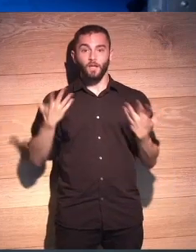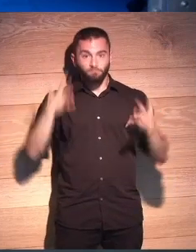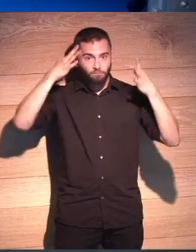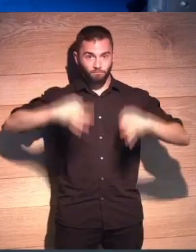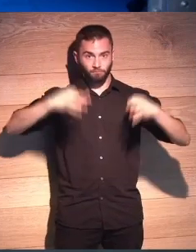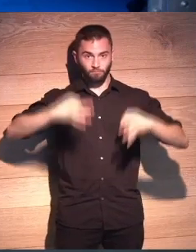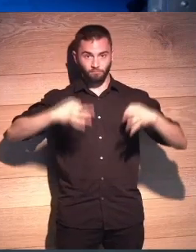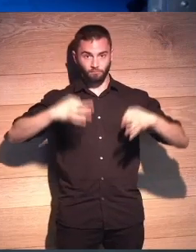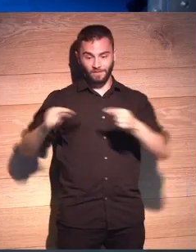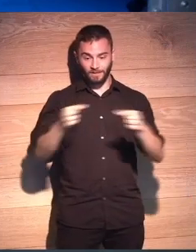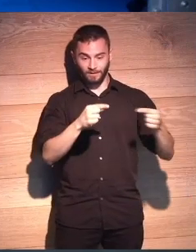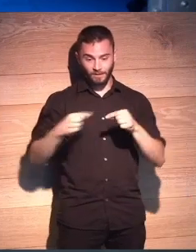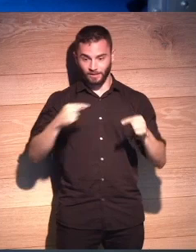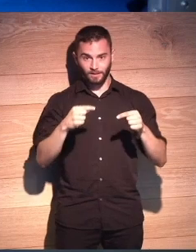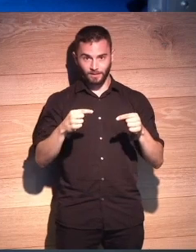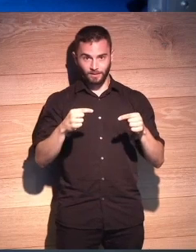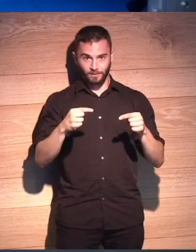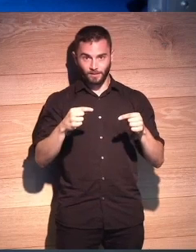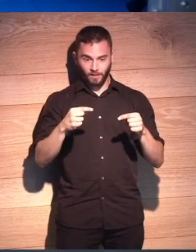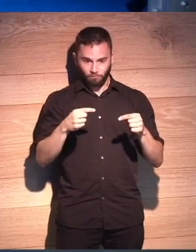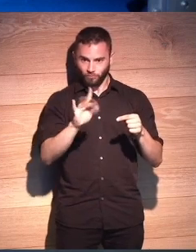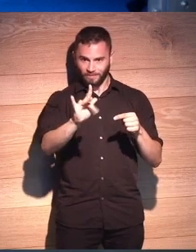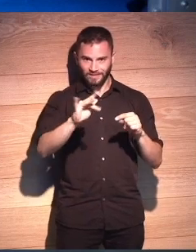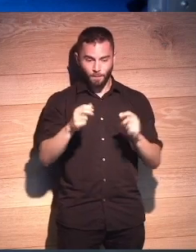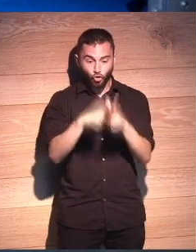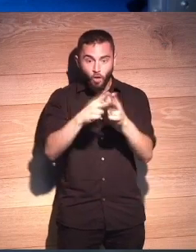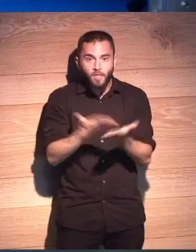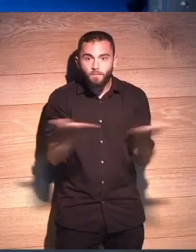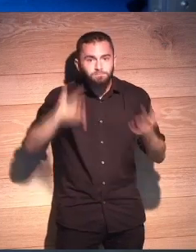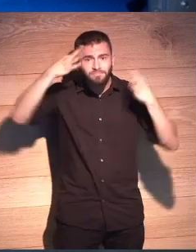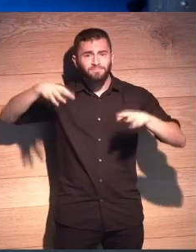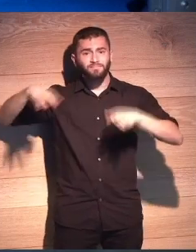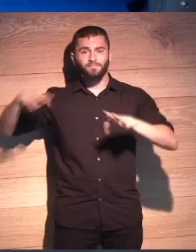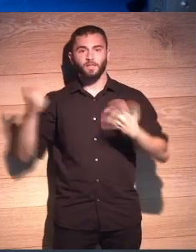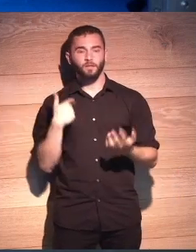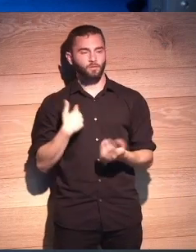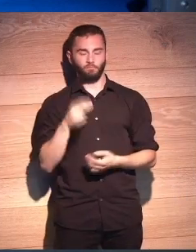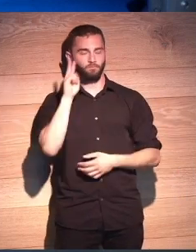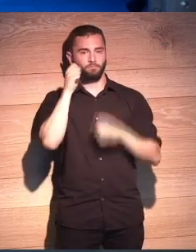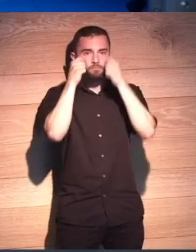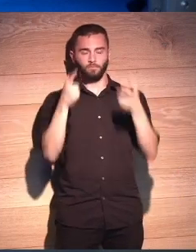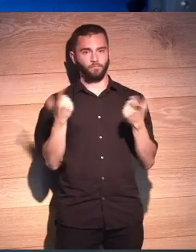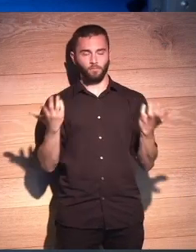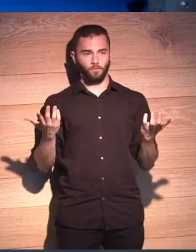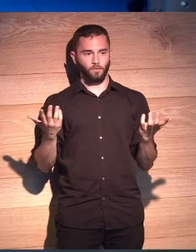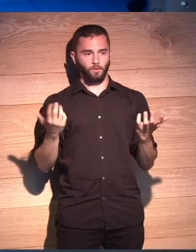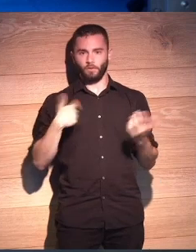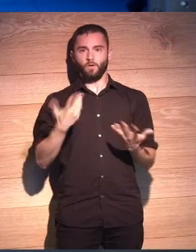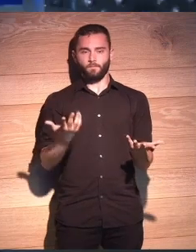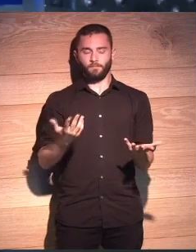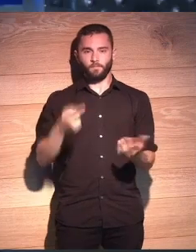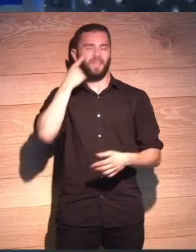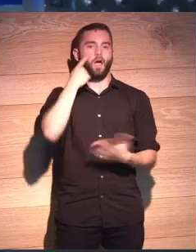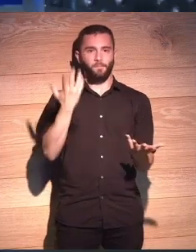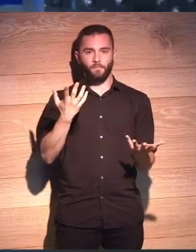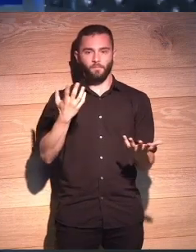realmente están aterrizando el debate pero no se traslada a la sociedad. Y yo empecé a ver todo lo que estaba pasando y me caí del guindo, digo, pero bueno,